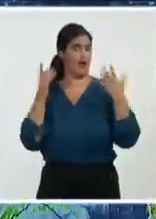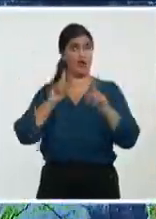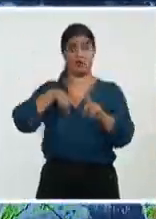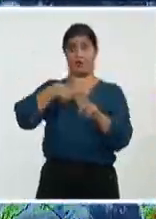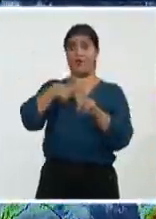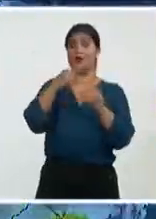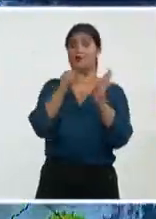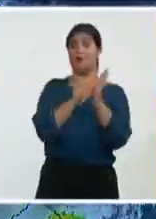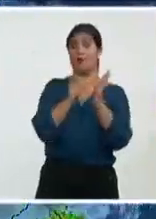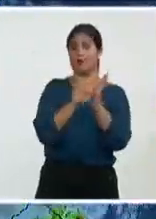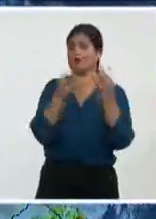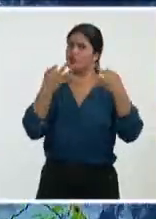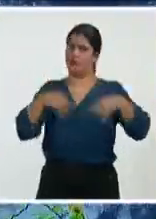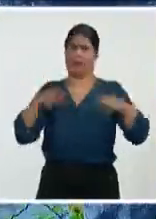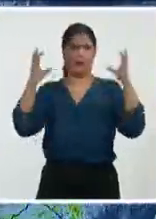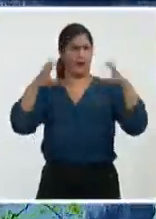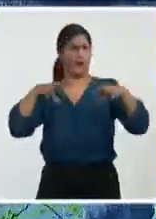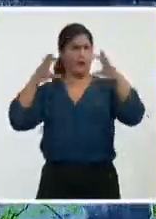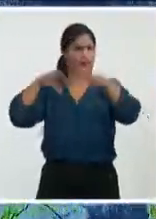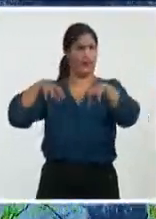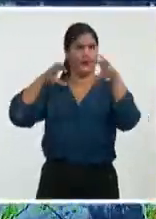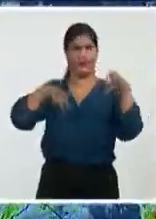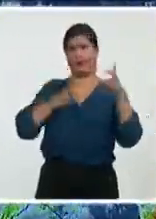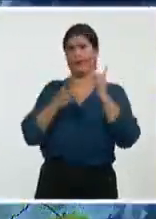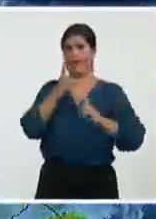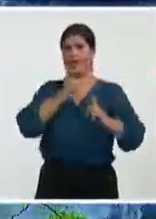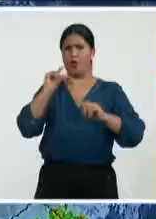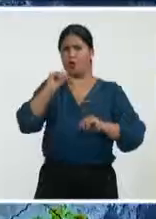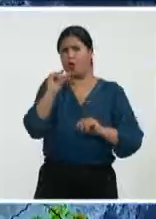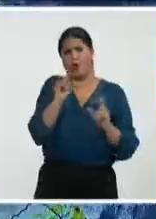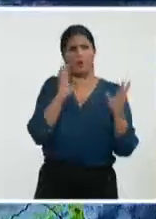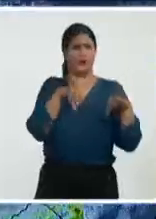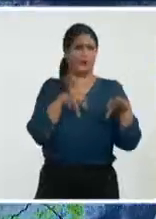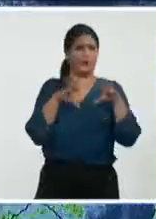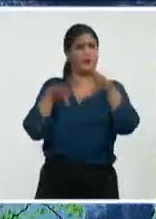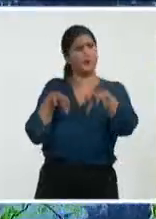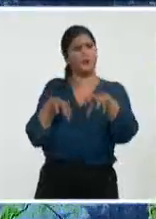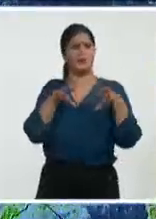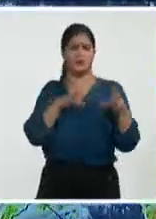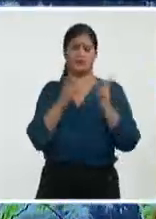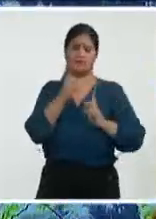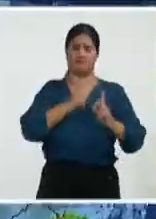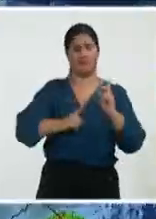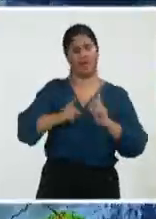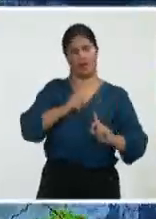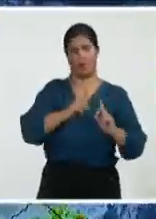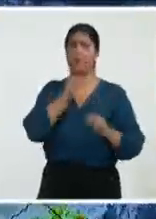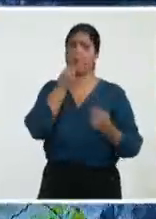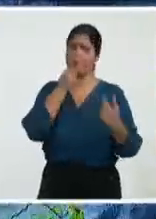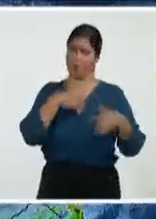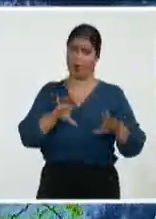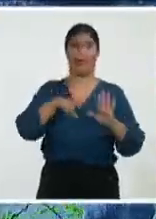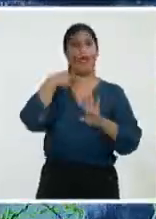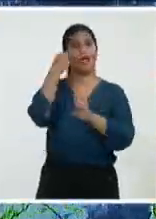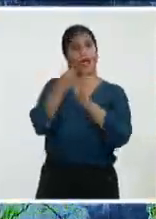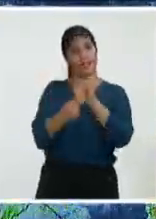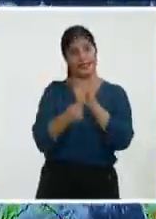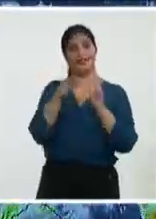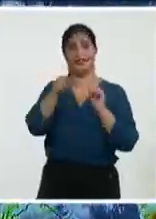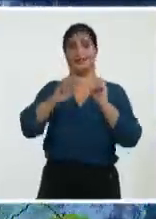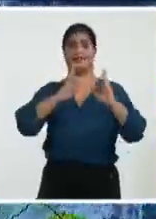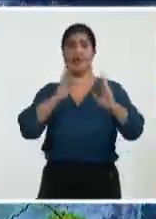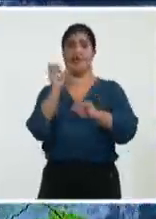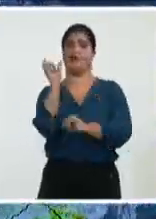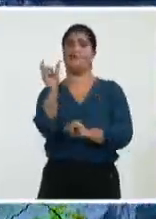también se puedan generar precipitaciones de manera muy puntual asociado a factores locales propios de las características físicos